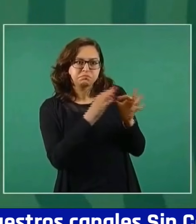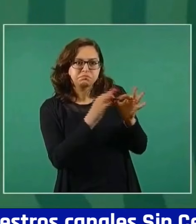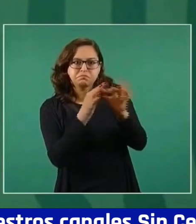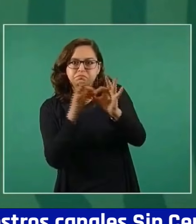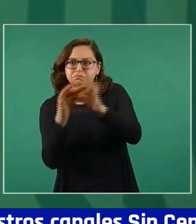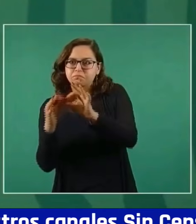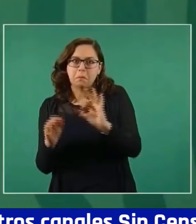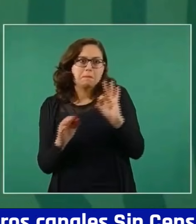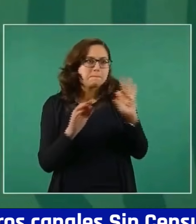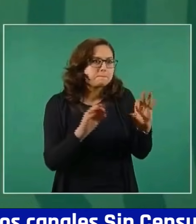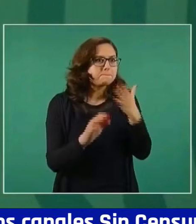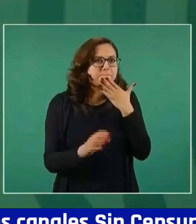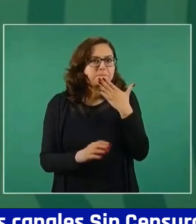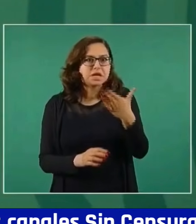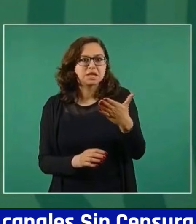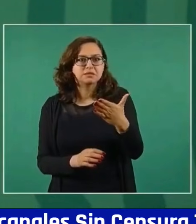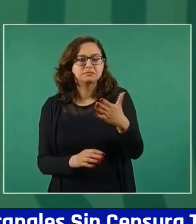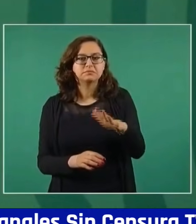para que